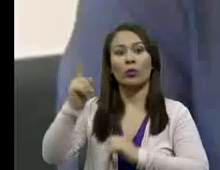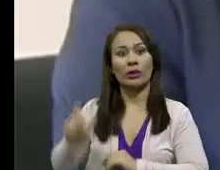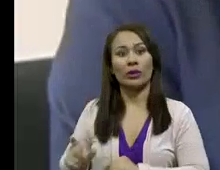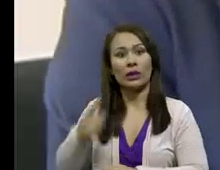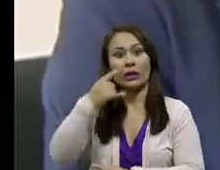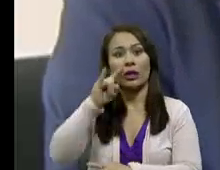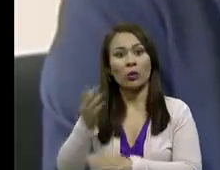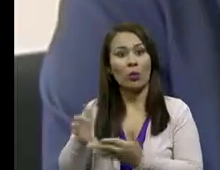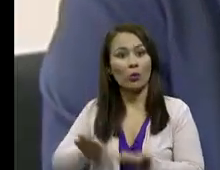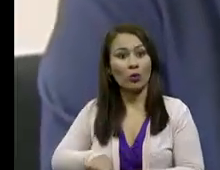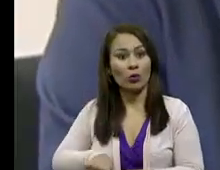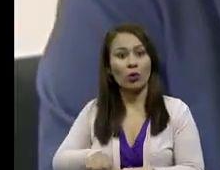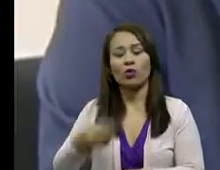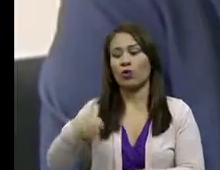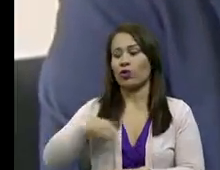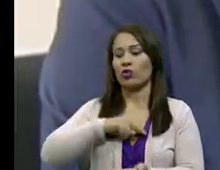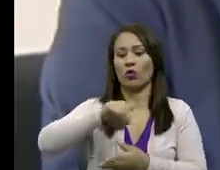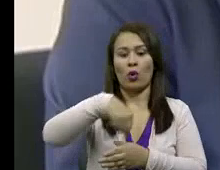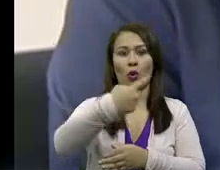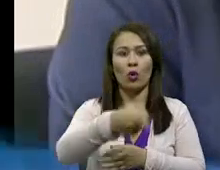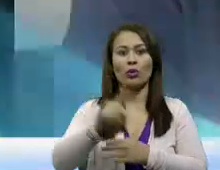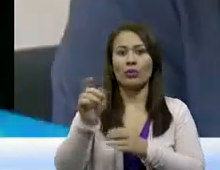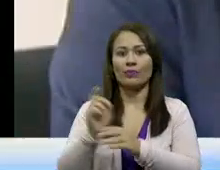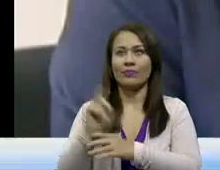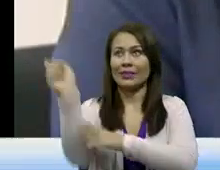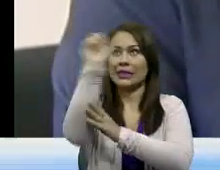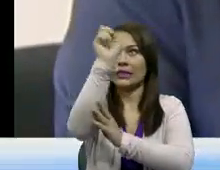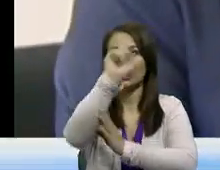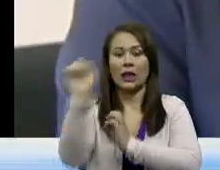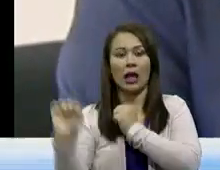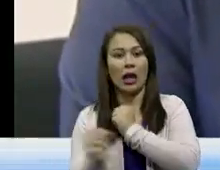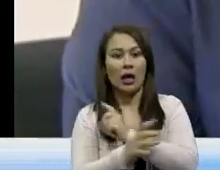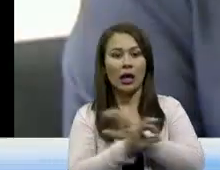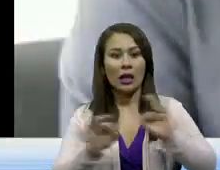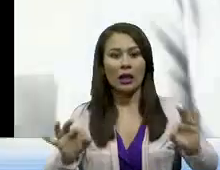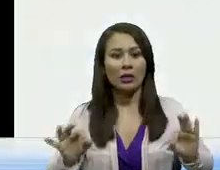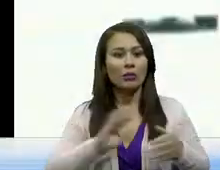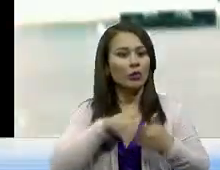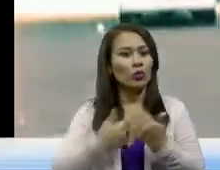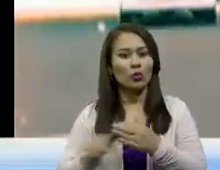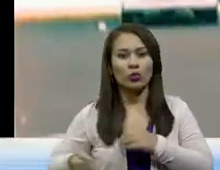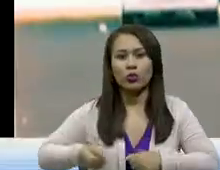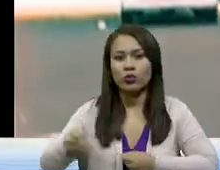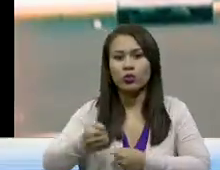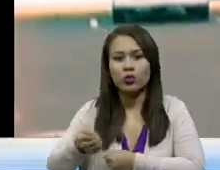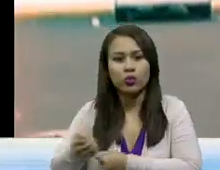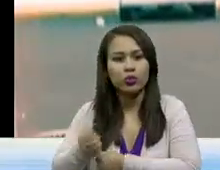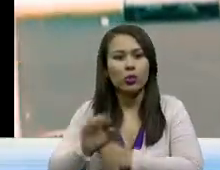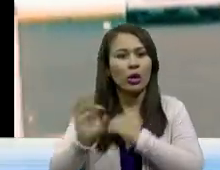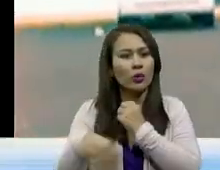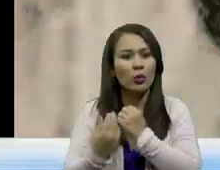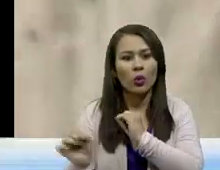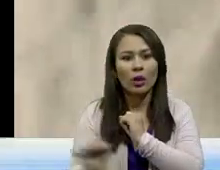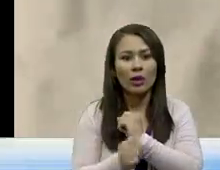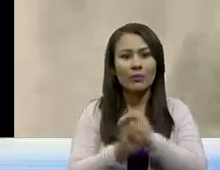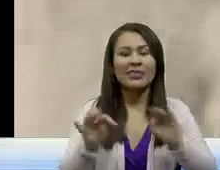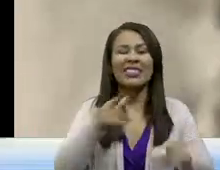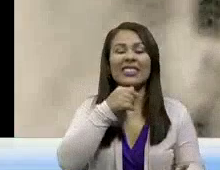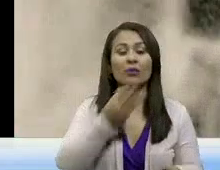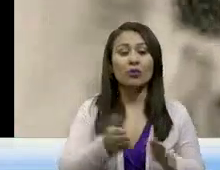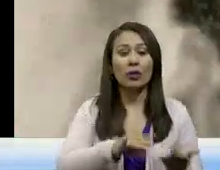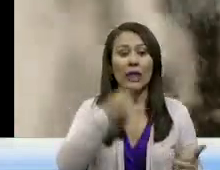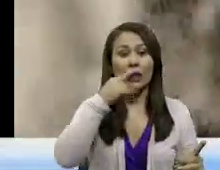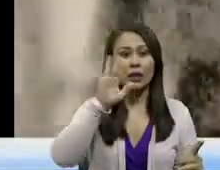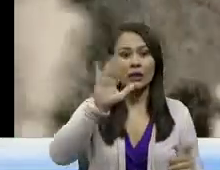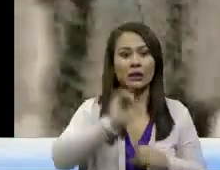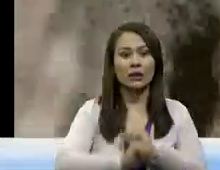ha procedido como siempre, que se está limpiando las aulas, se ha desinfectado. Tras la muerte de un alumno de 5 años de edad el